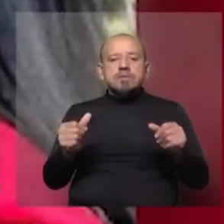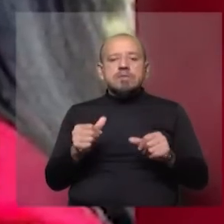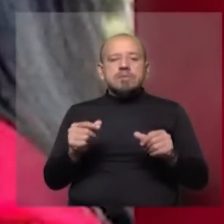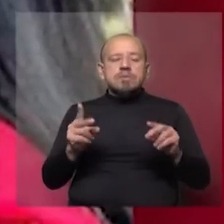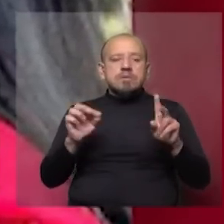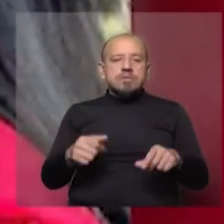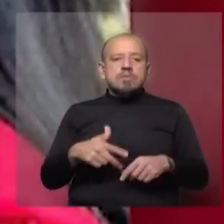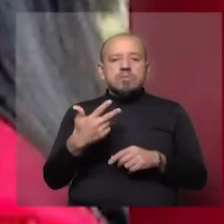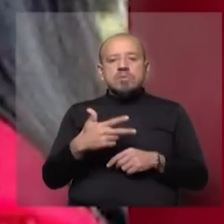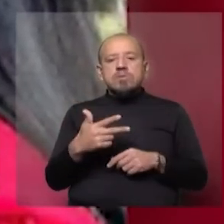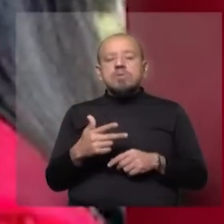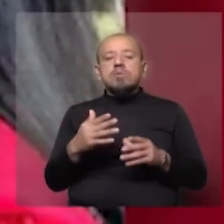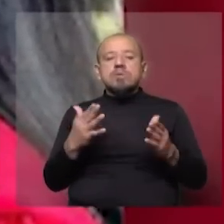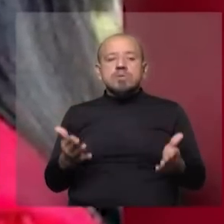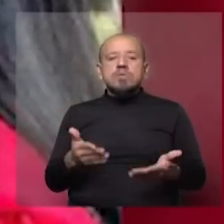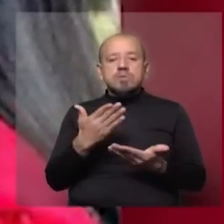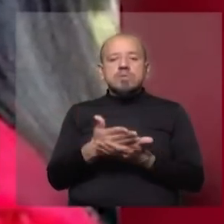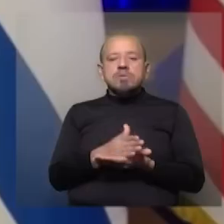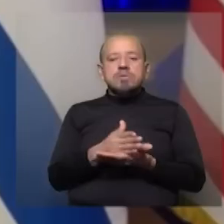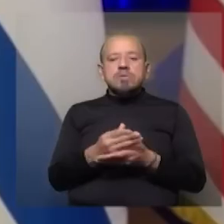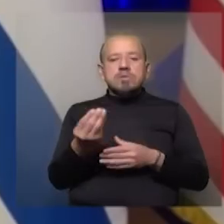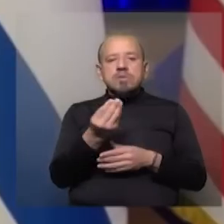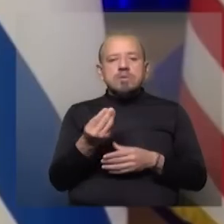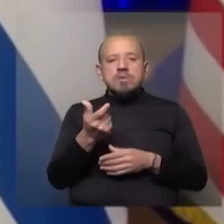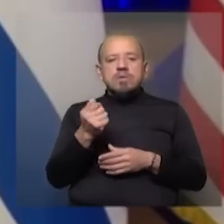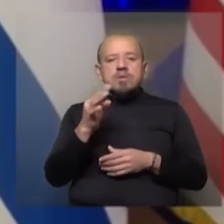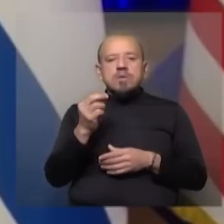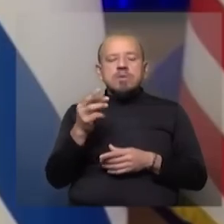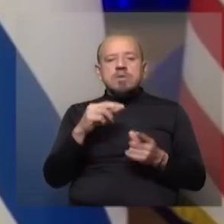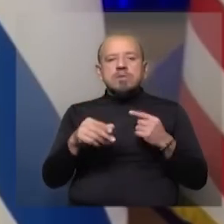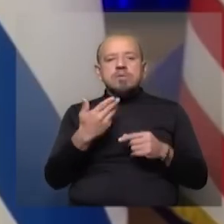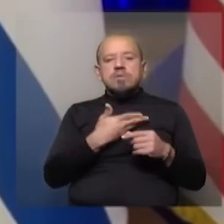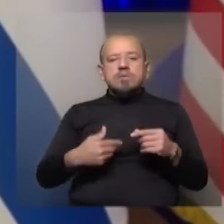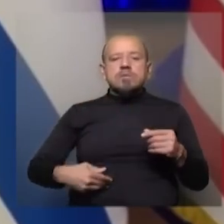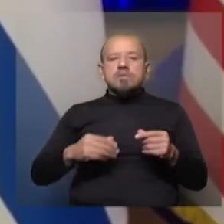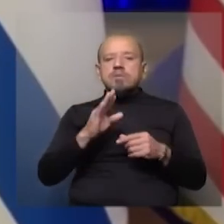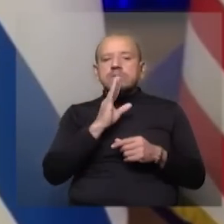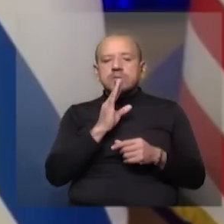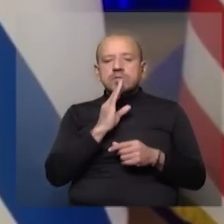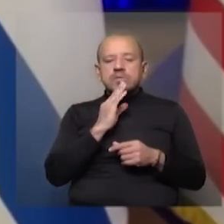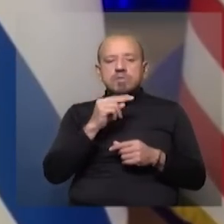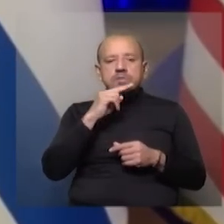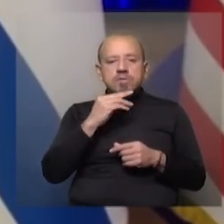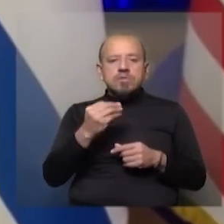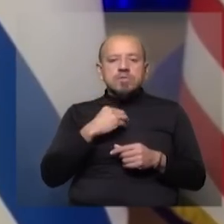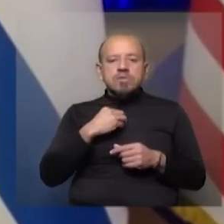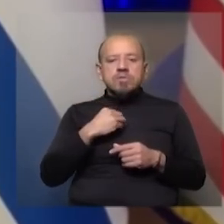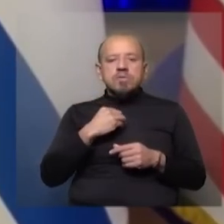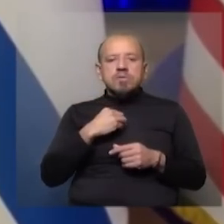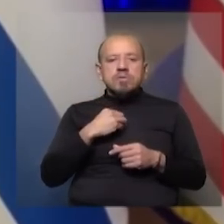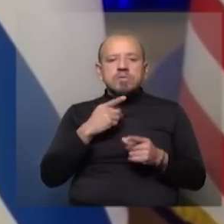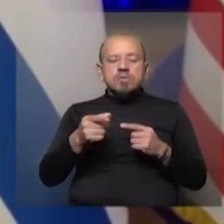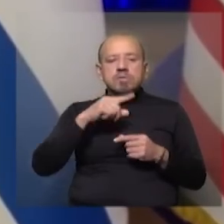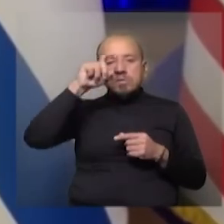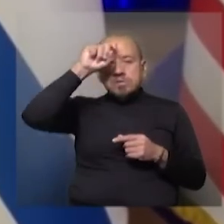humanitarias tras los esfuerzos de mediación de catar el presidente de Estados Unidos Joe biden dijo este viernes que confía en que el paso de rafá entre